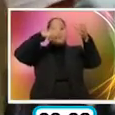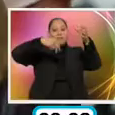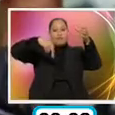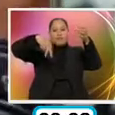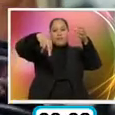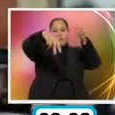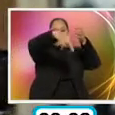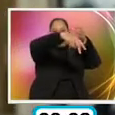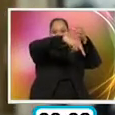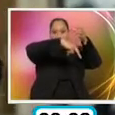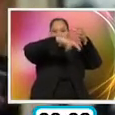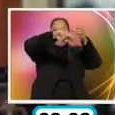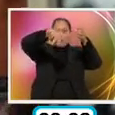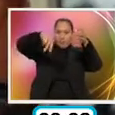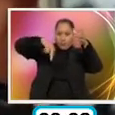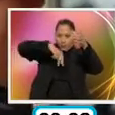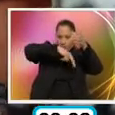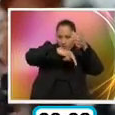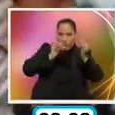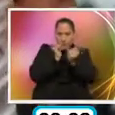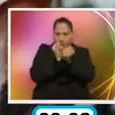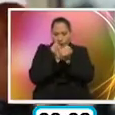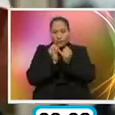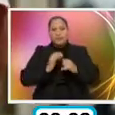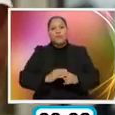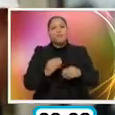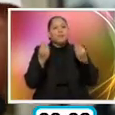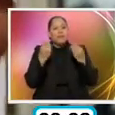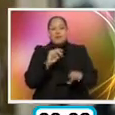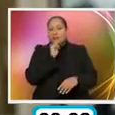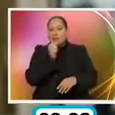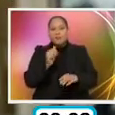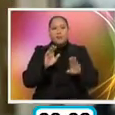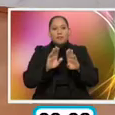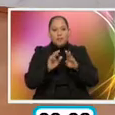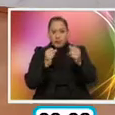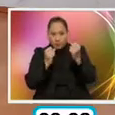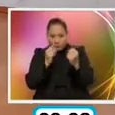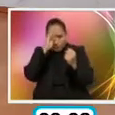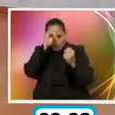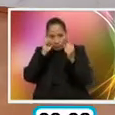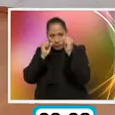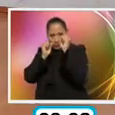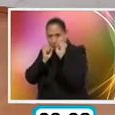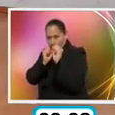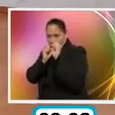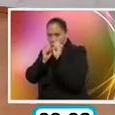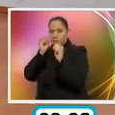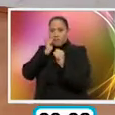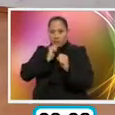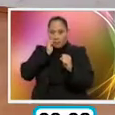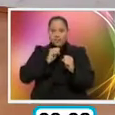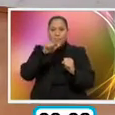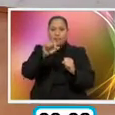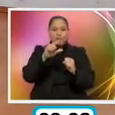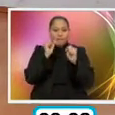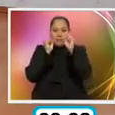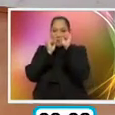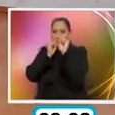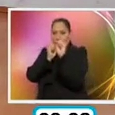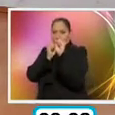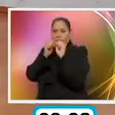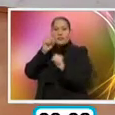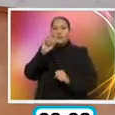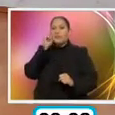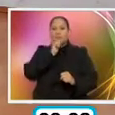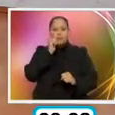un lado y del otro lado. Sin perder posición inicial, acuérdense, siempre vamos a manejar esta posición